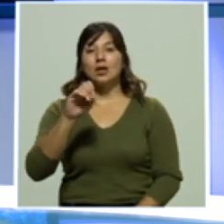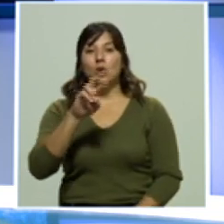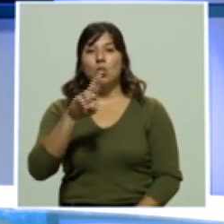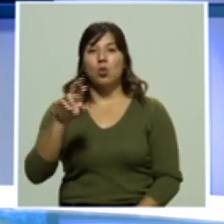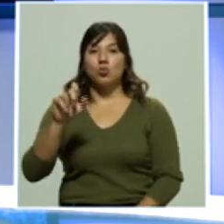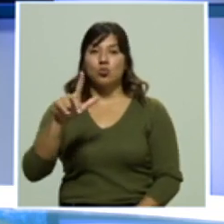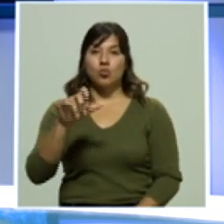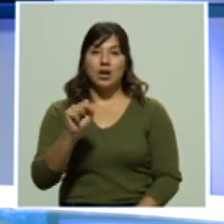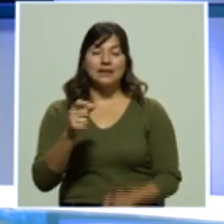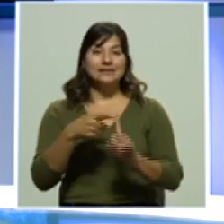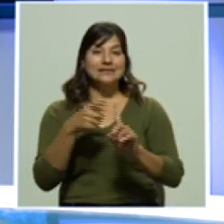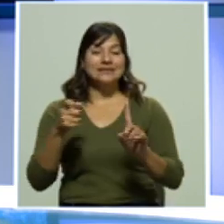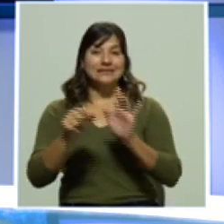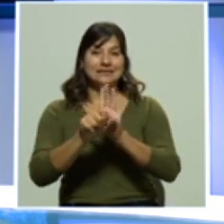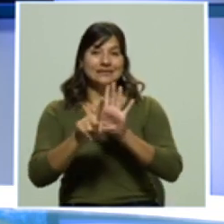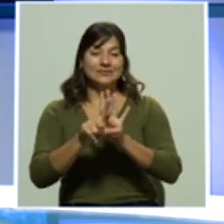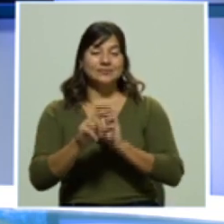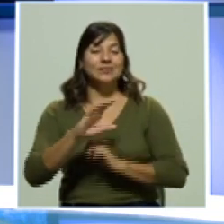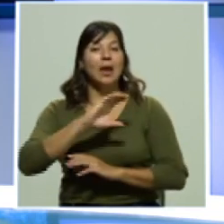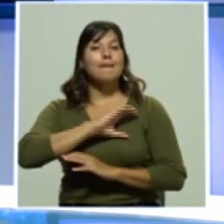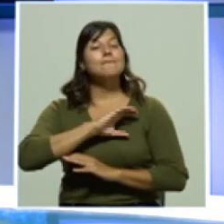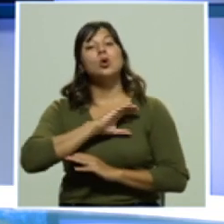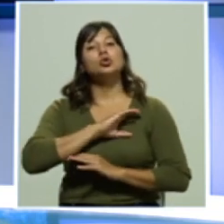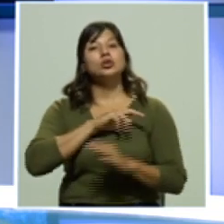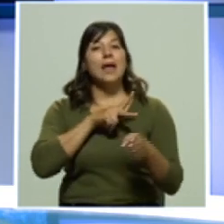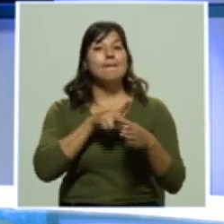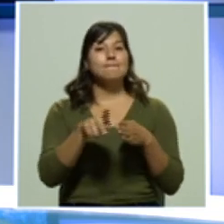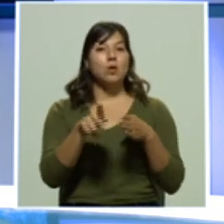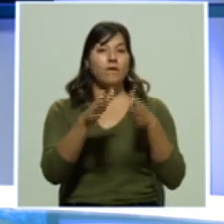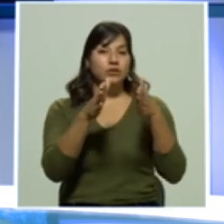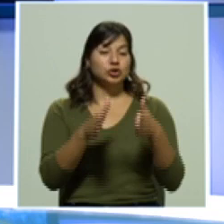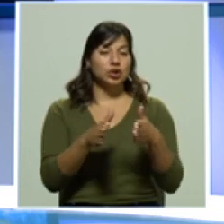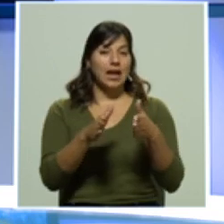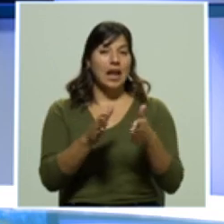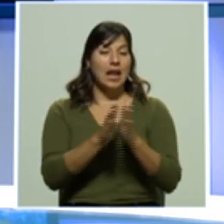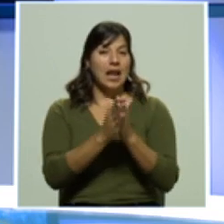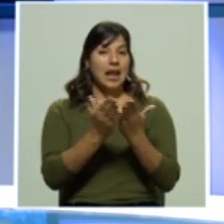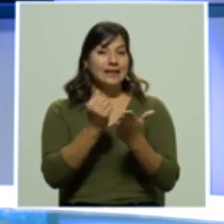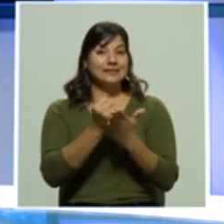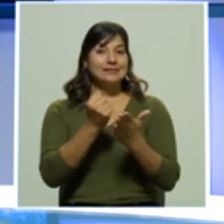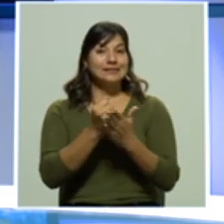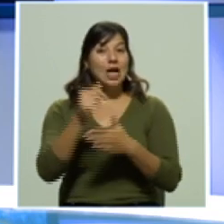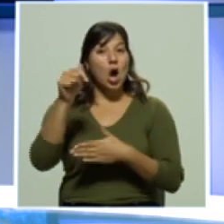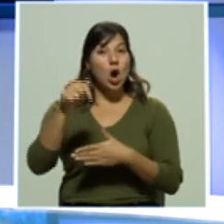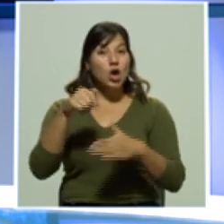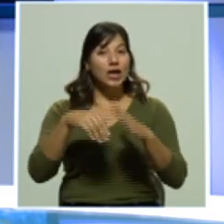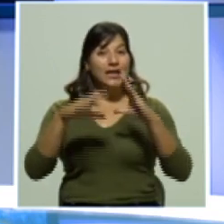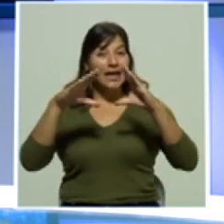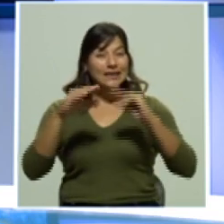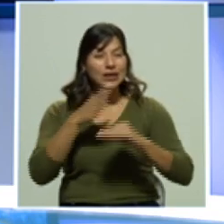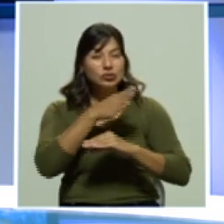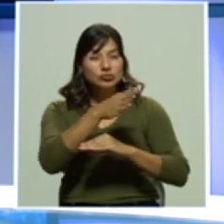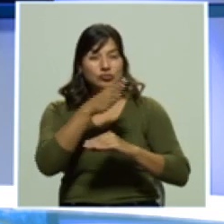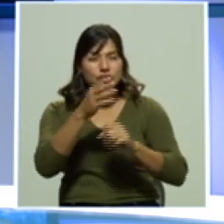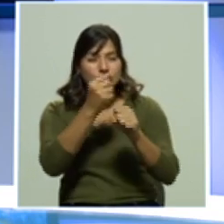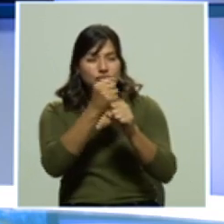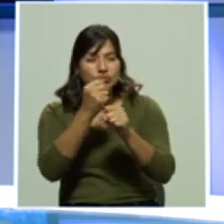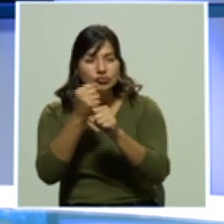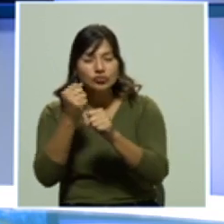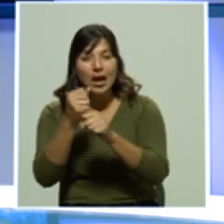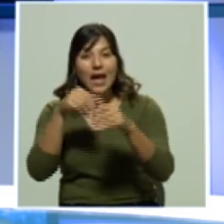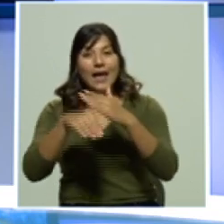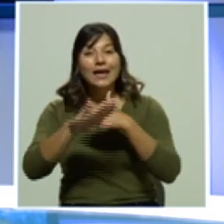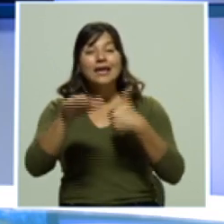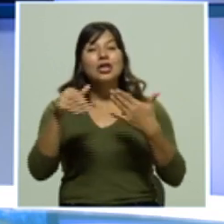Congreso. La Policía Profesional de Migración realizó esta tarde un operativo en todo el país